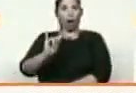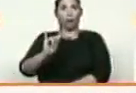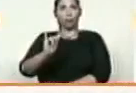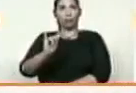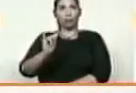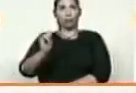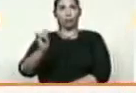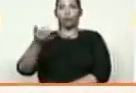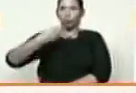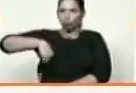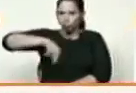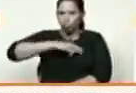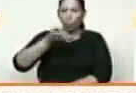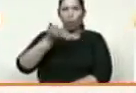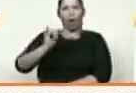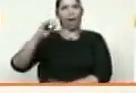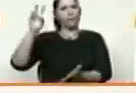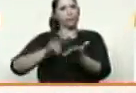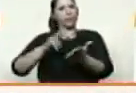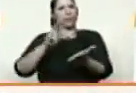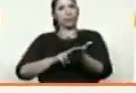porque tenemos la verdad,